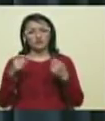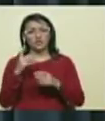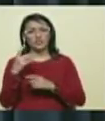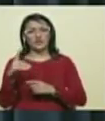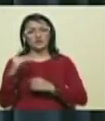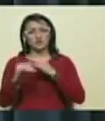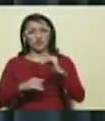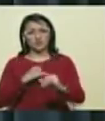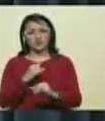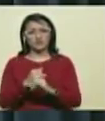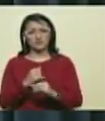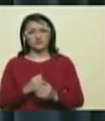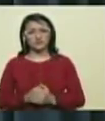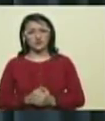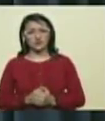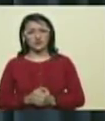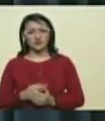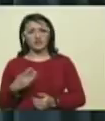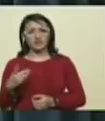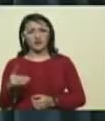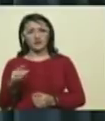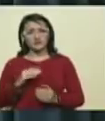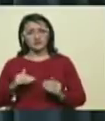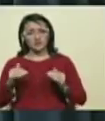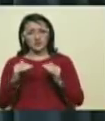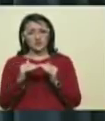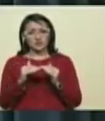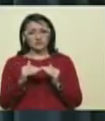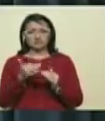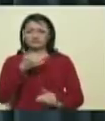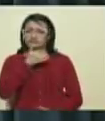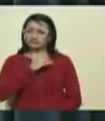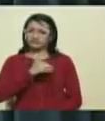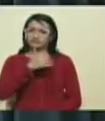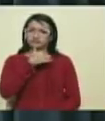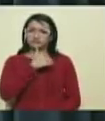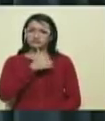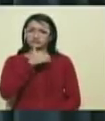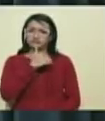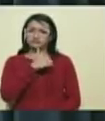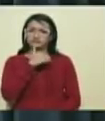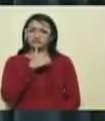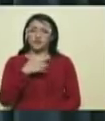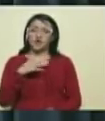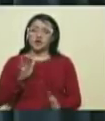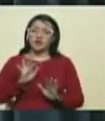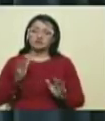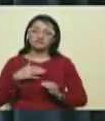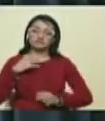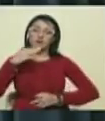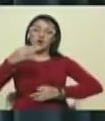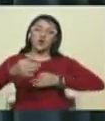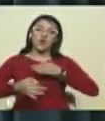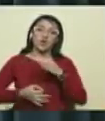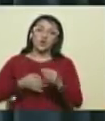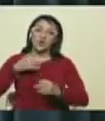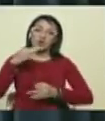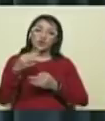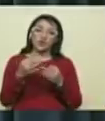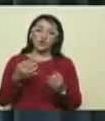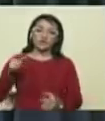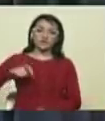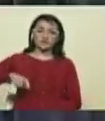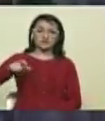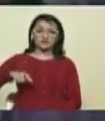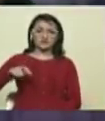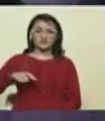nuestro derecho a la autodeterminación y a la soberanía, y con infinita paciencia hemos explicado la necesidad de